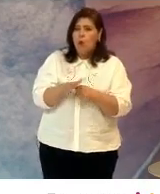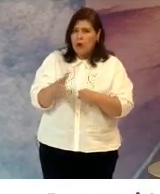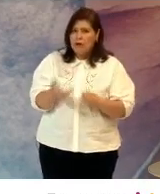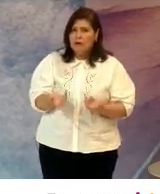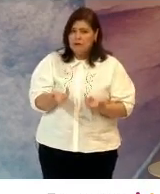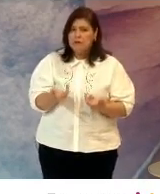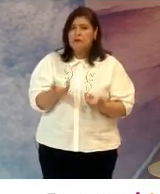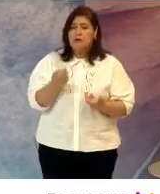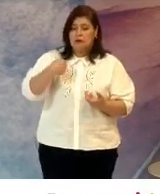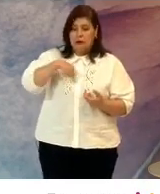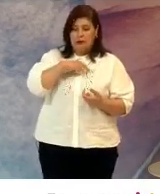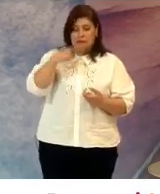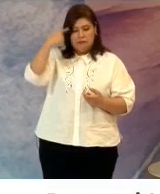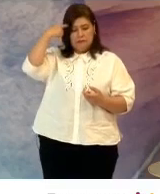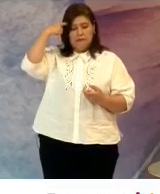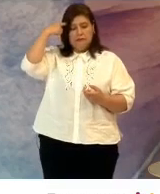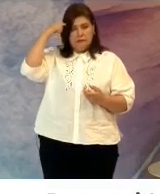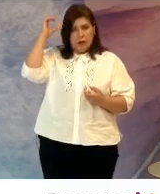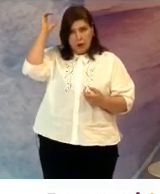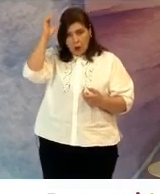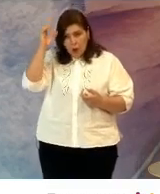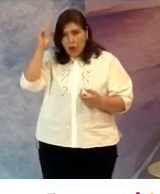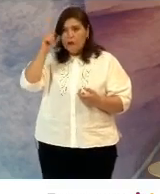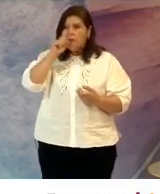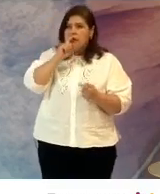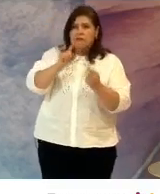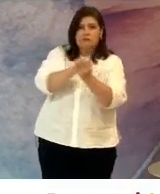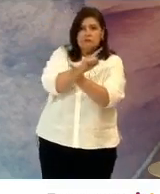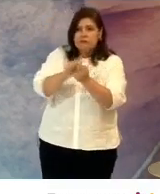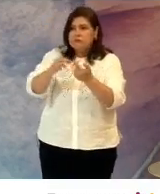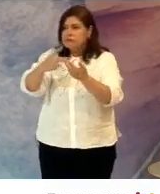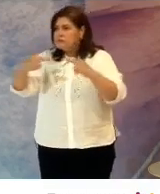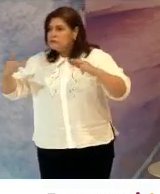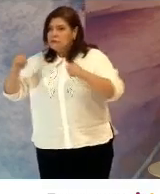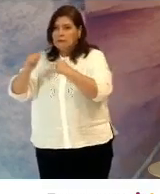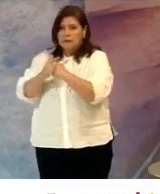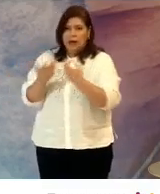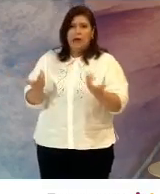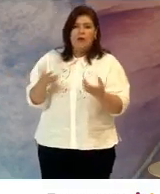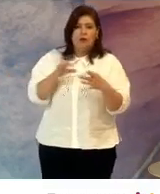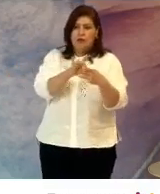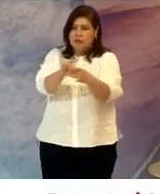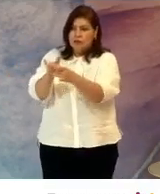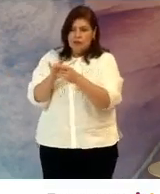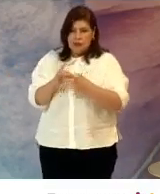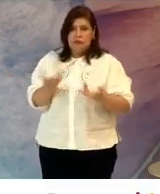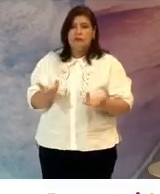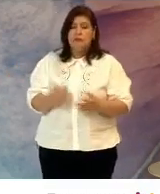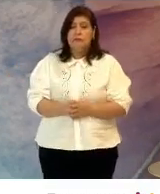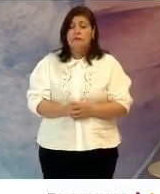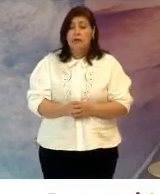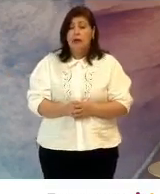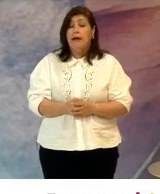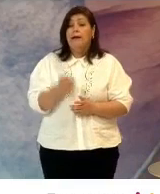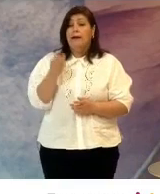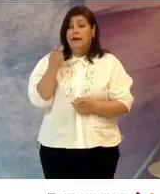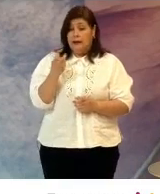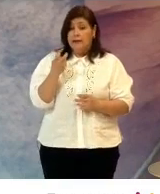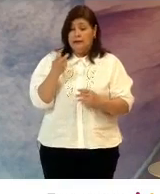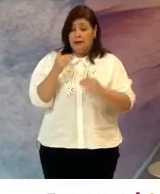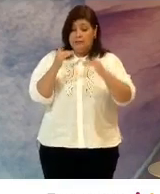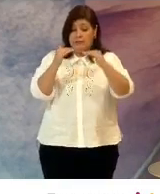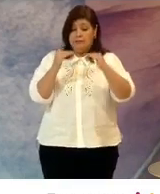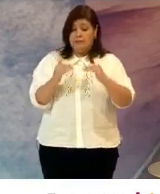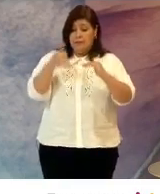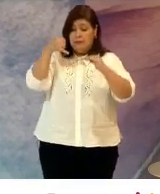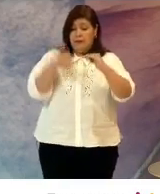a nuestra conciencia y nuestras relaciones. Y es aquí es donde está la